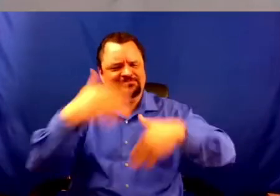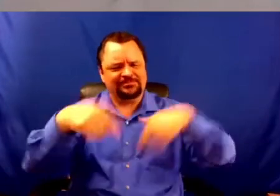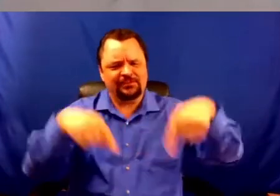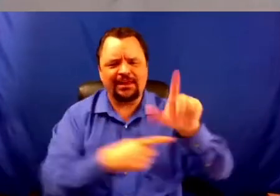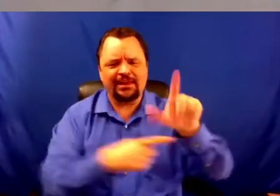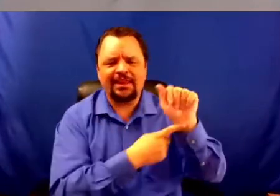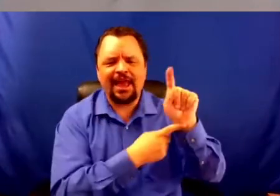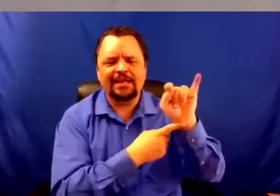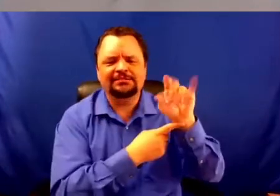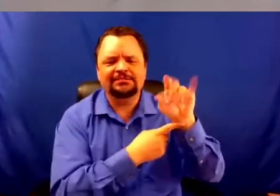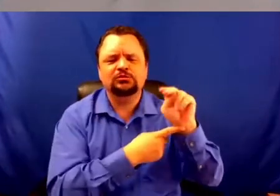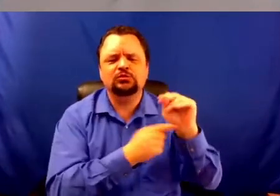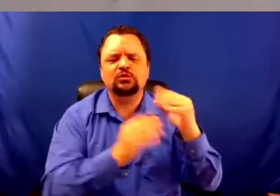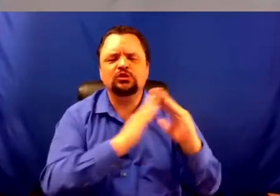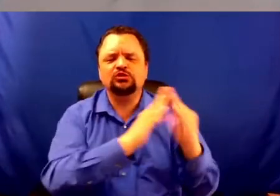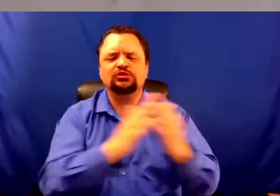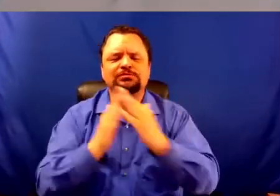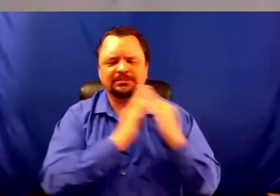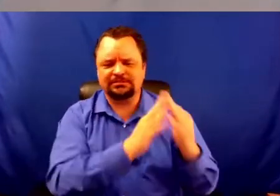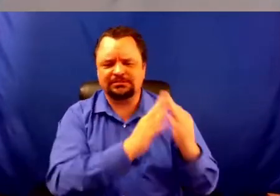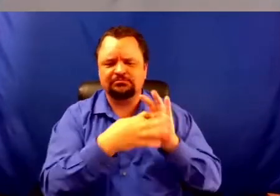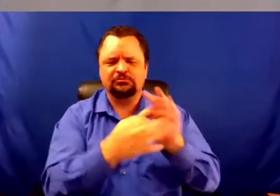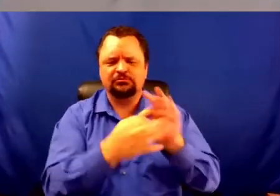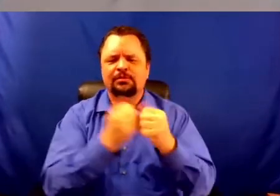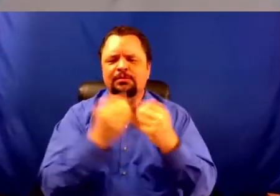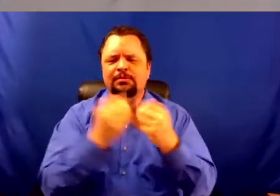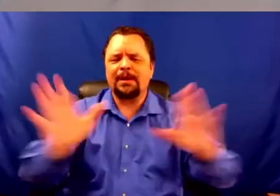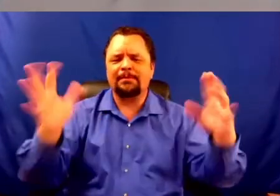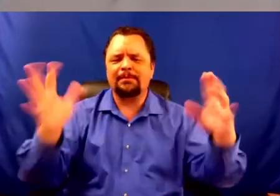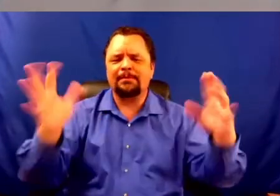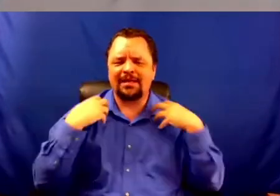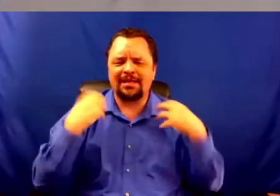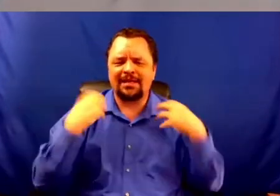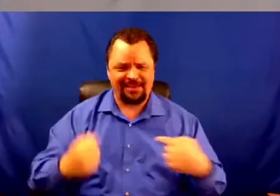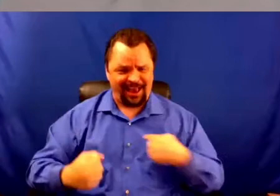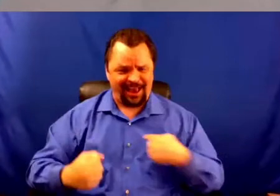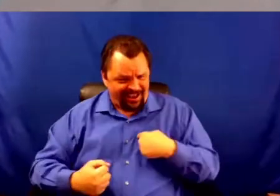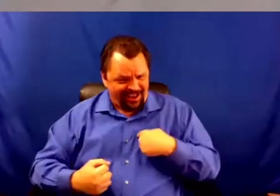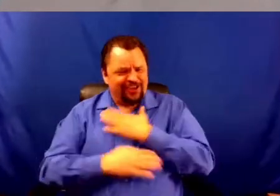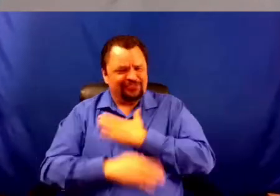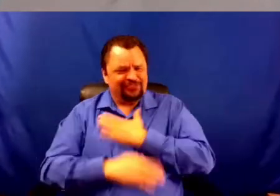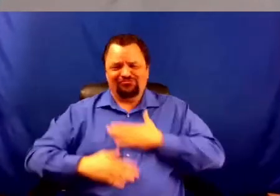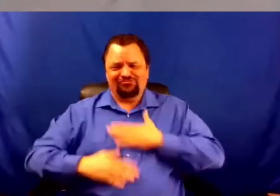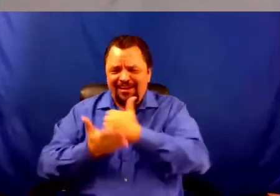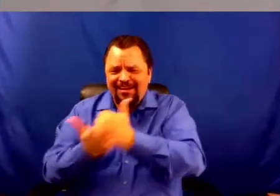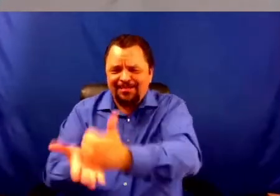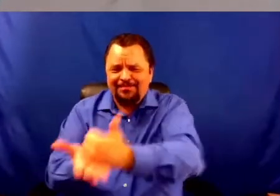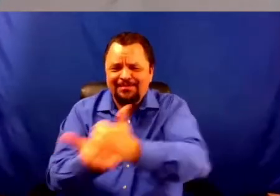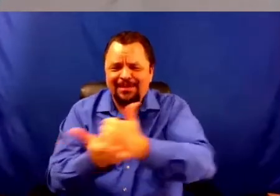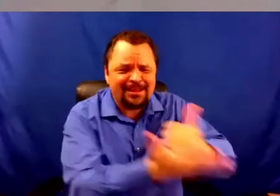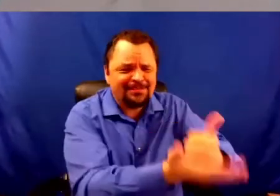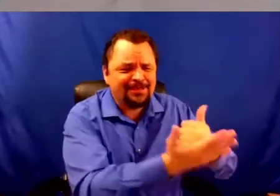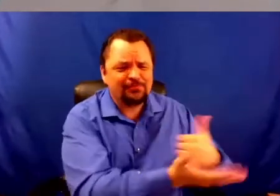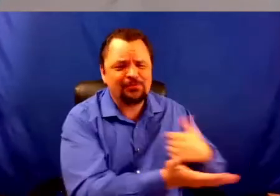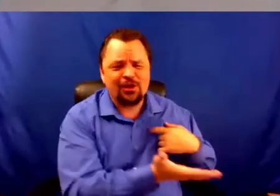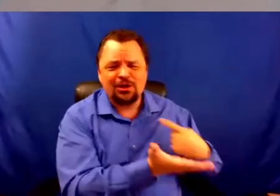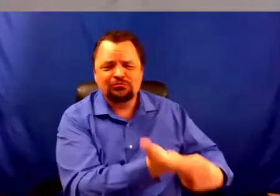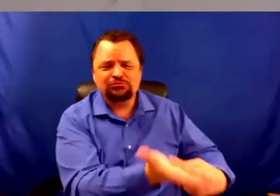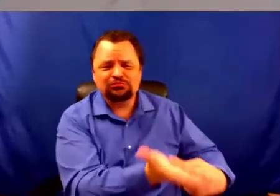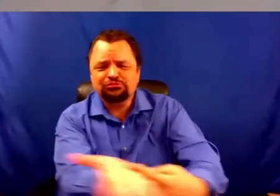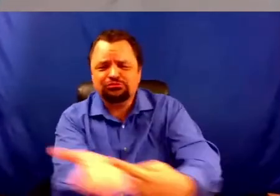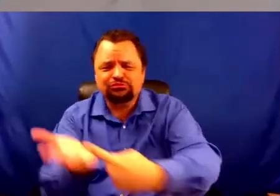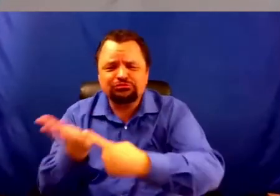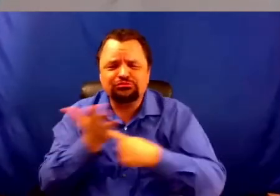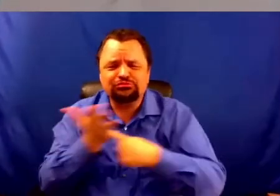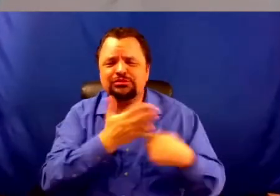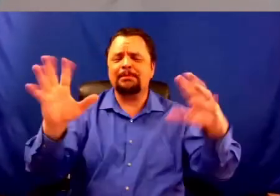approach public health. And for me, it's a pleasure to help everyone in the Latino community and talk about public health.